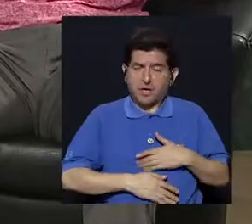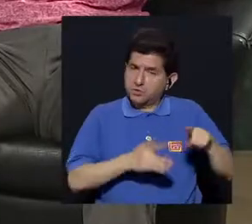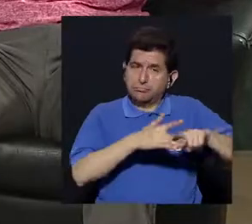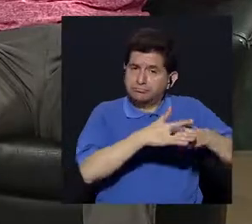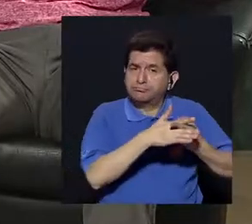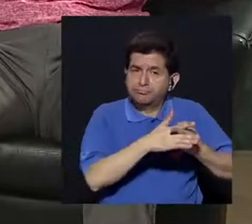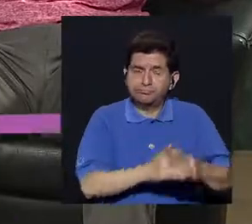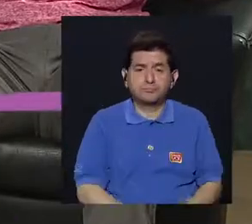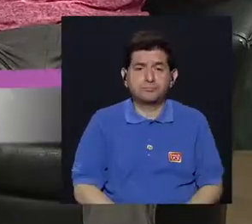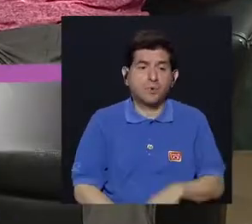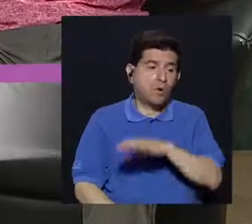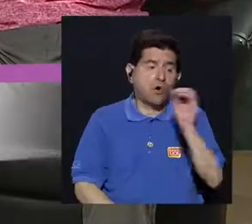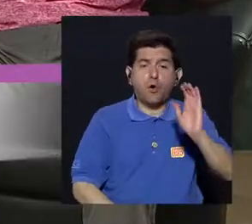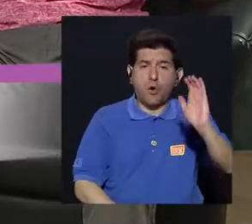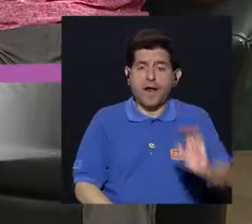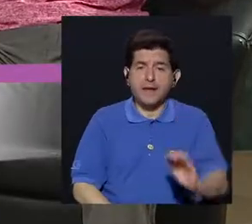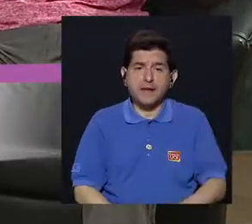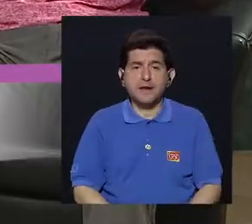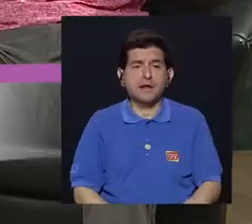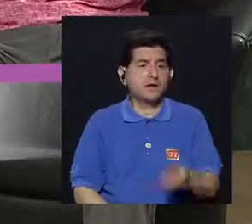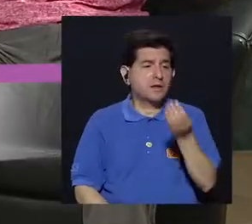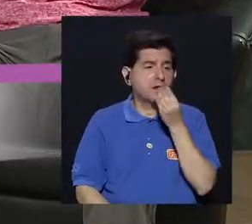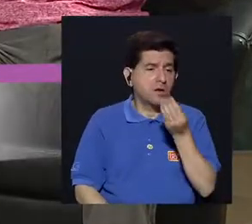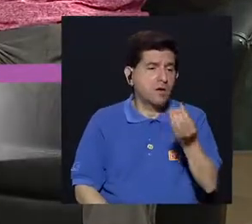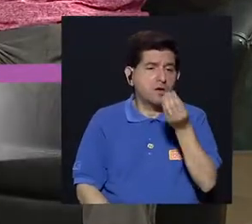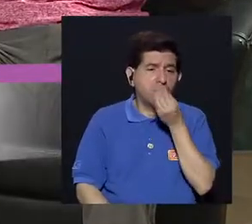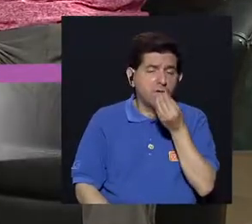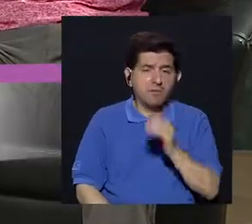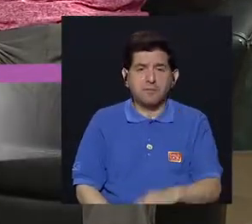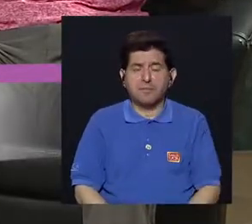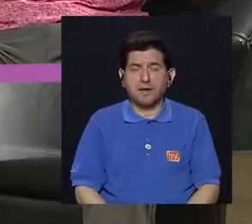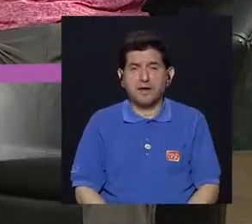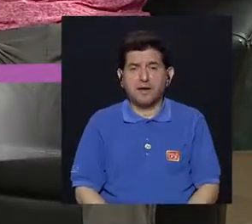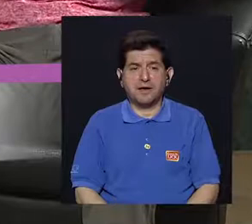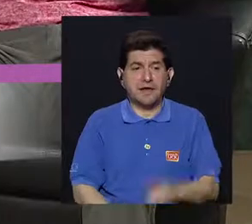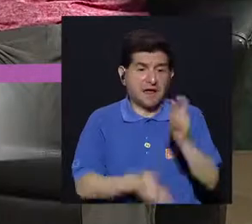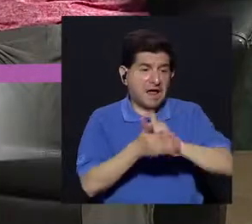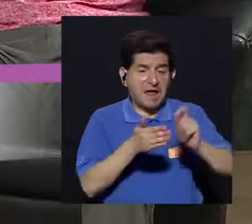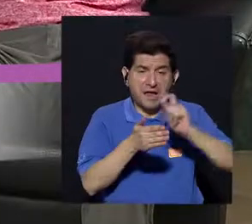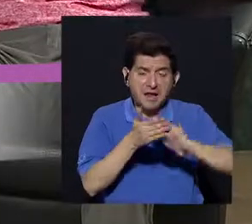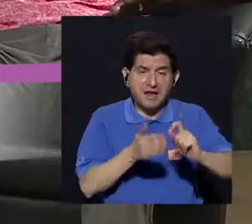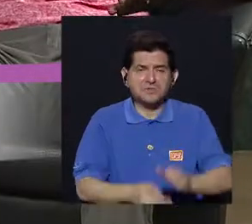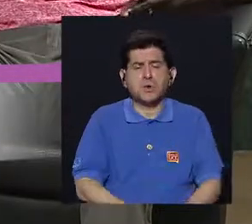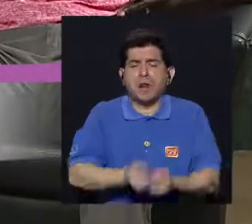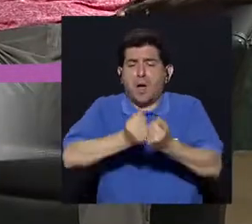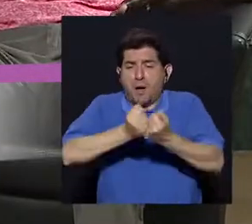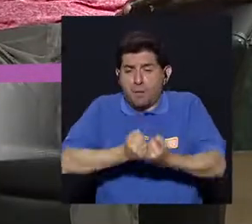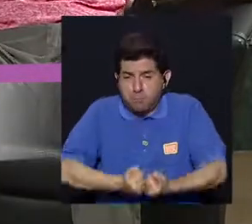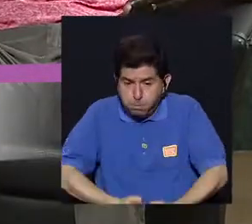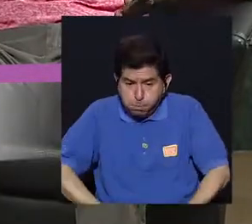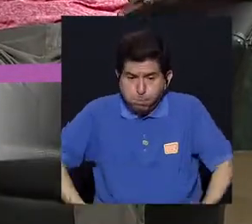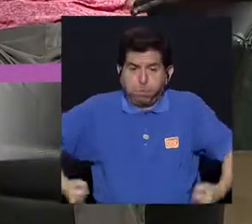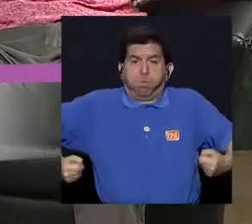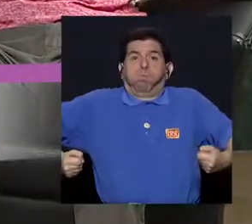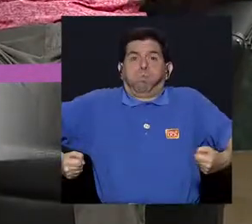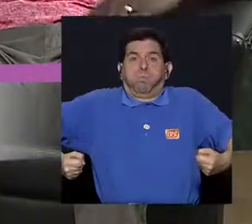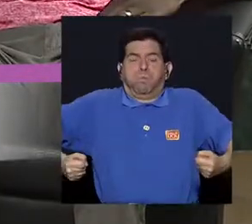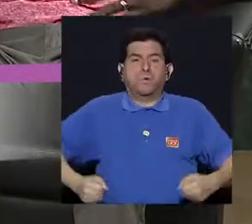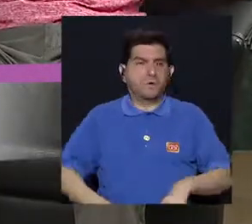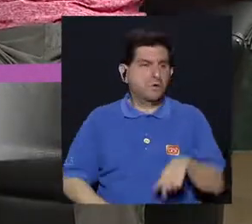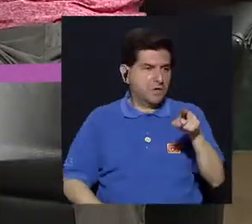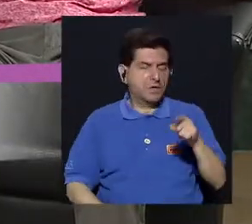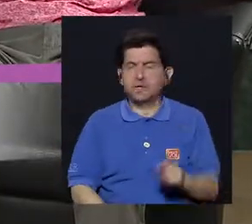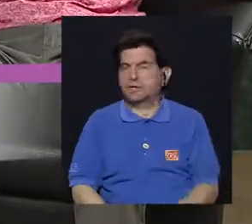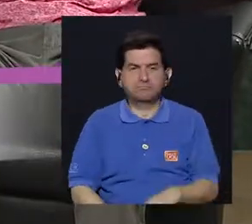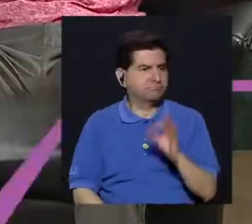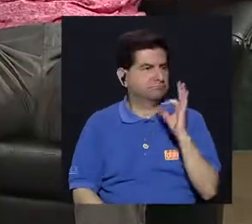desde la parte recreativa. Porque si no, el niño va a empezar a comer, como hemos visto, ya los niños en la escuela padecen de una obesidad. Y